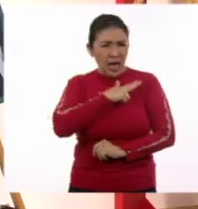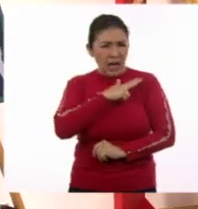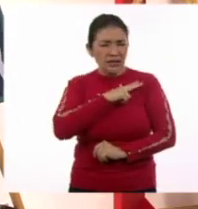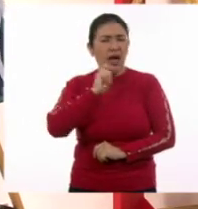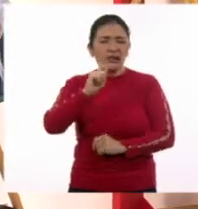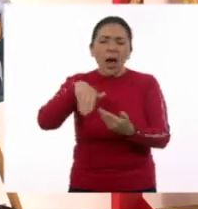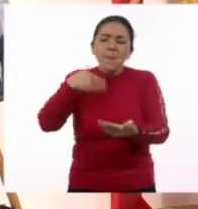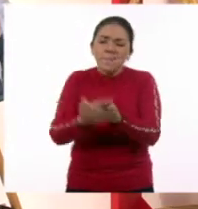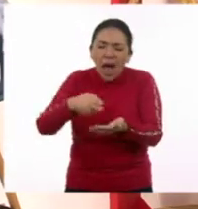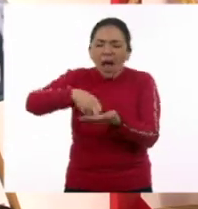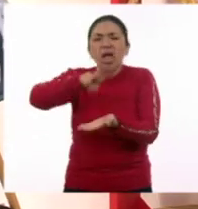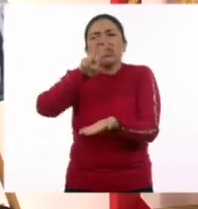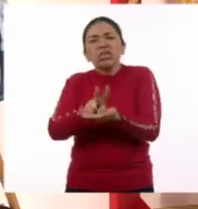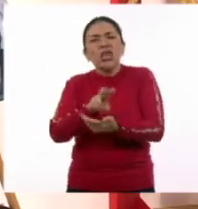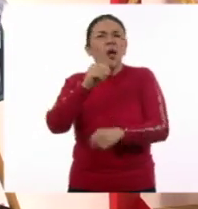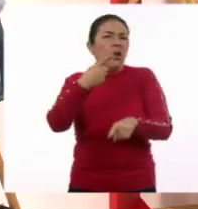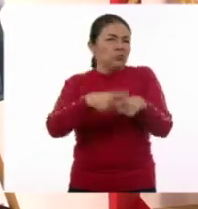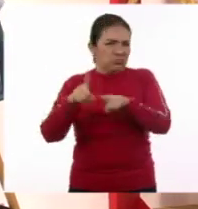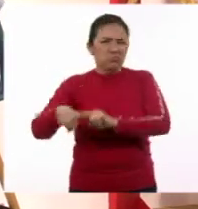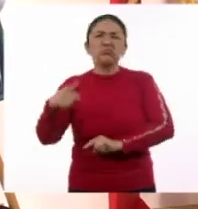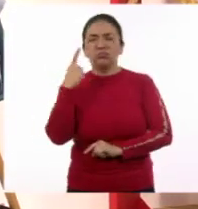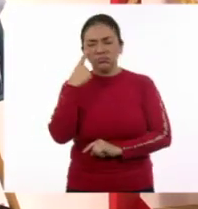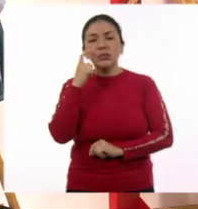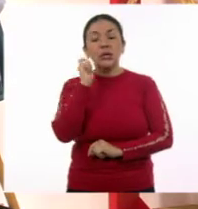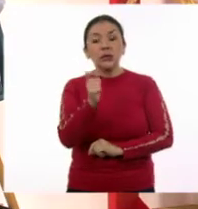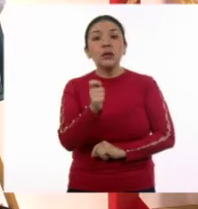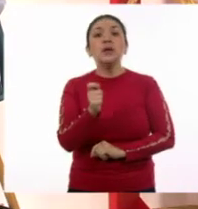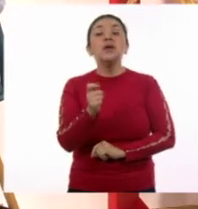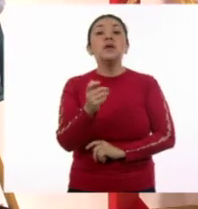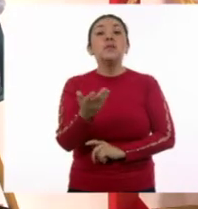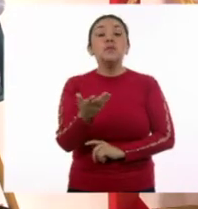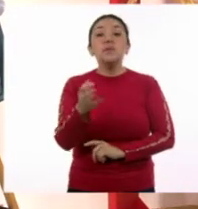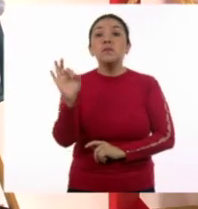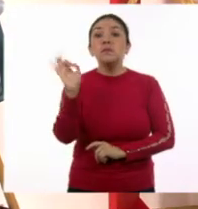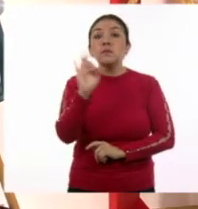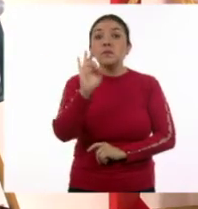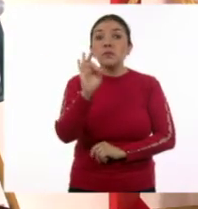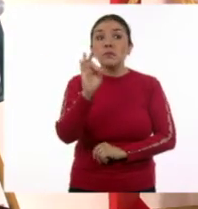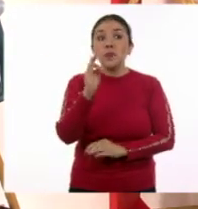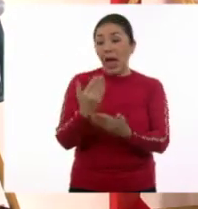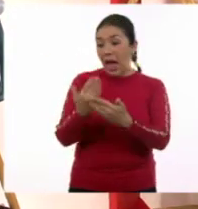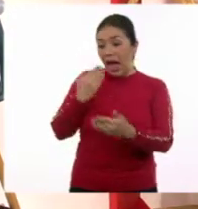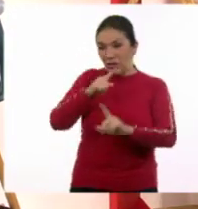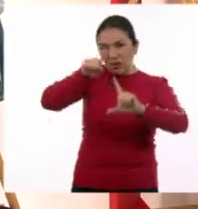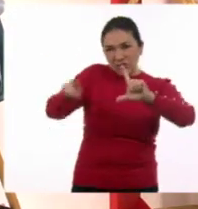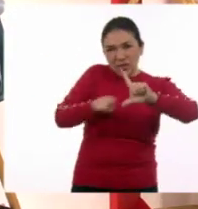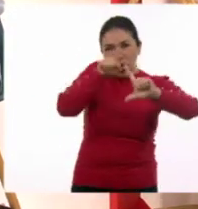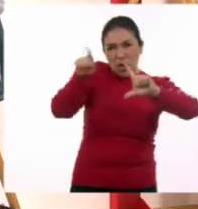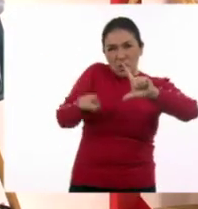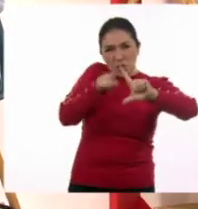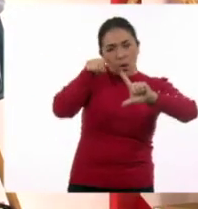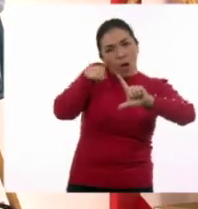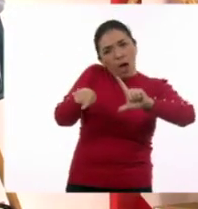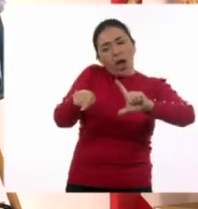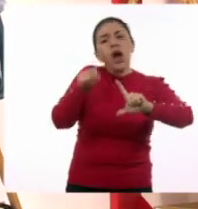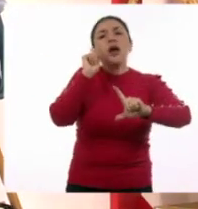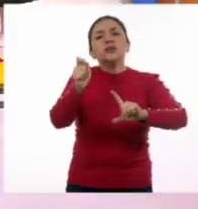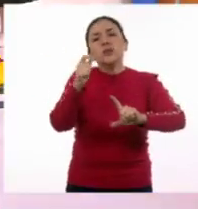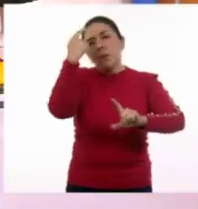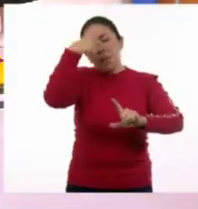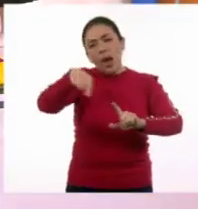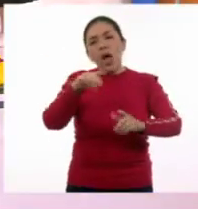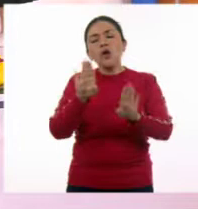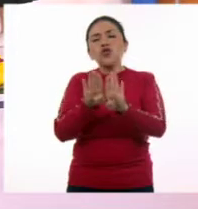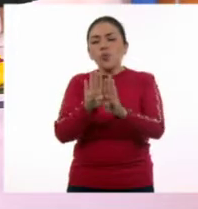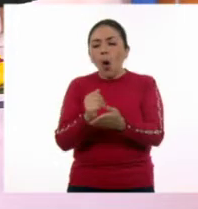caídas etcétera y pues el que hicimos anteriormente este para